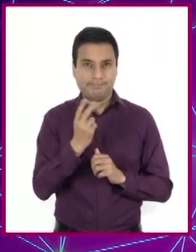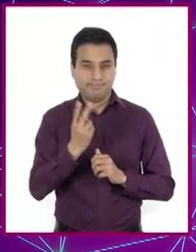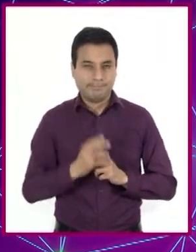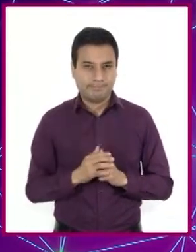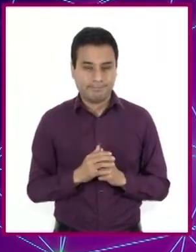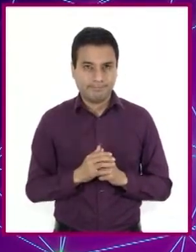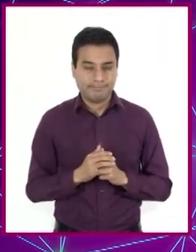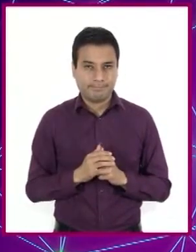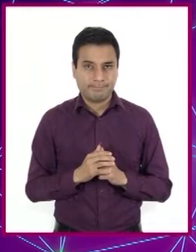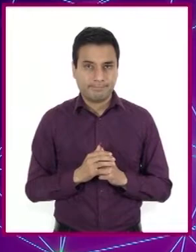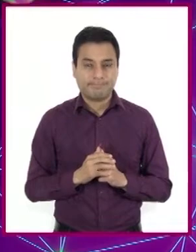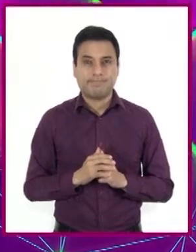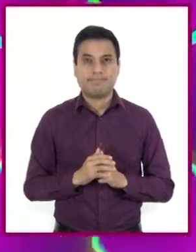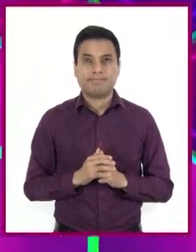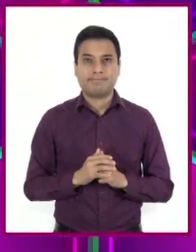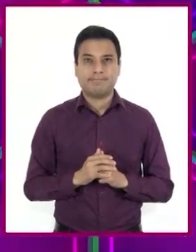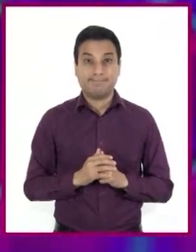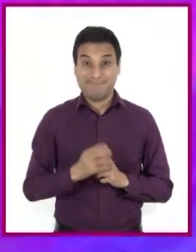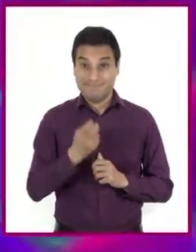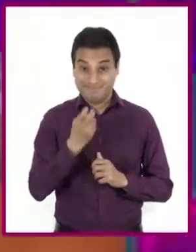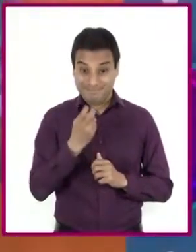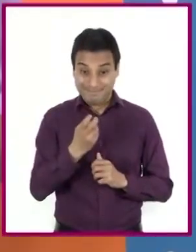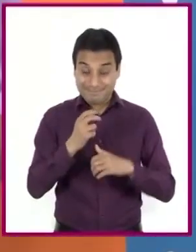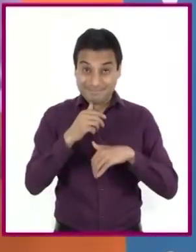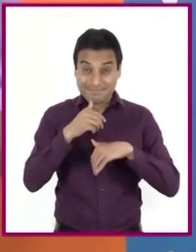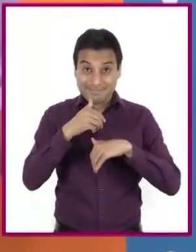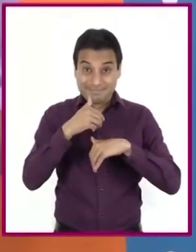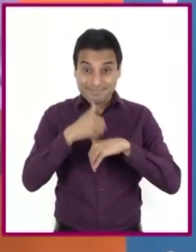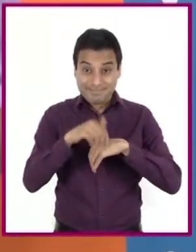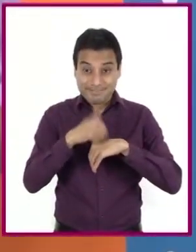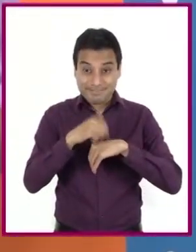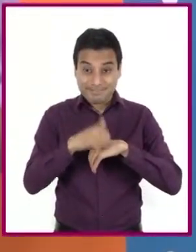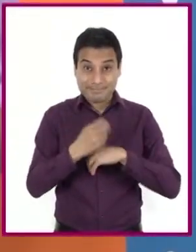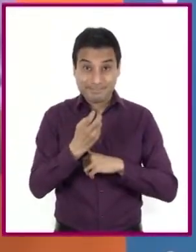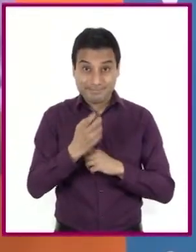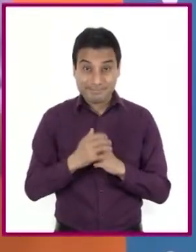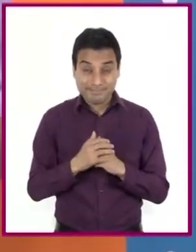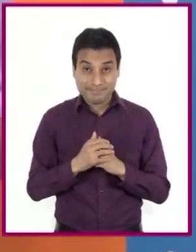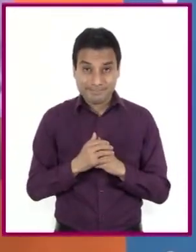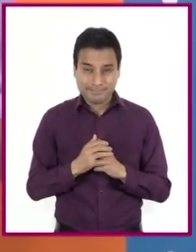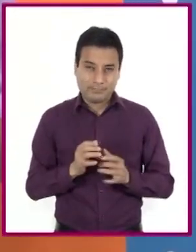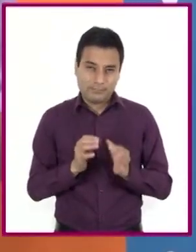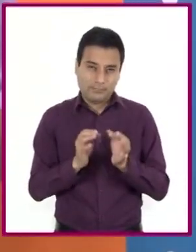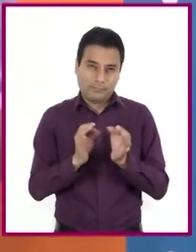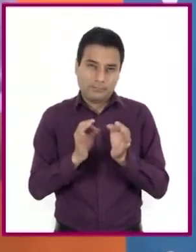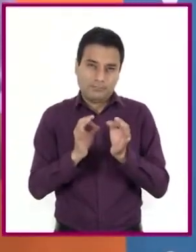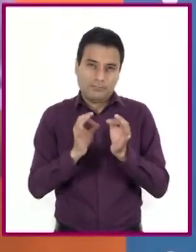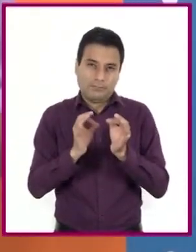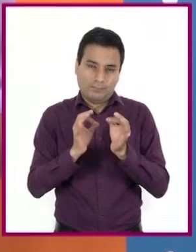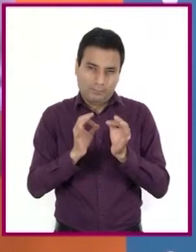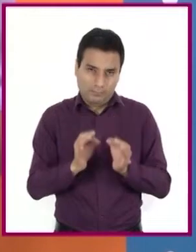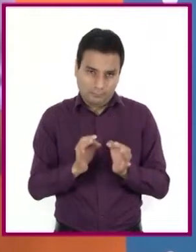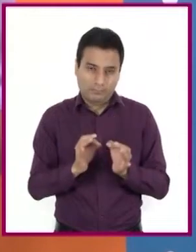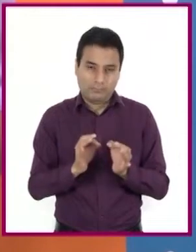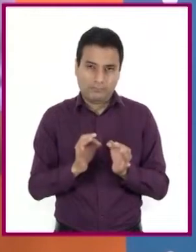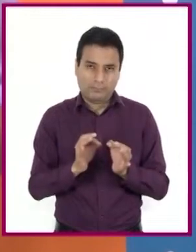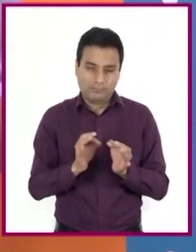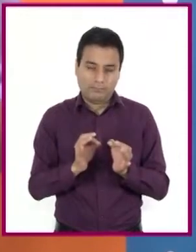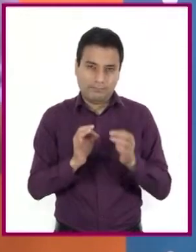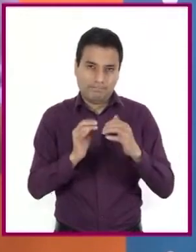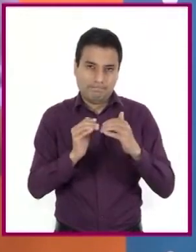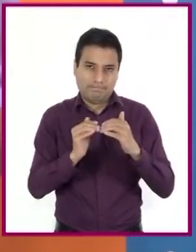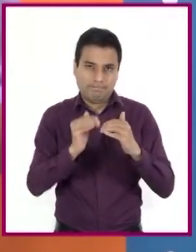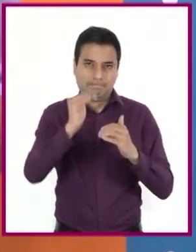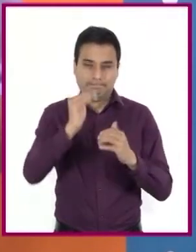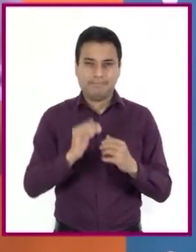unidades. Este valor de la desviación media es alto con respecto a la naturaleza de los datos,